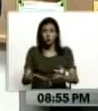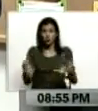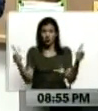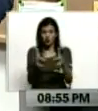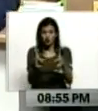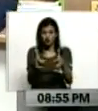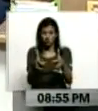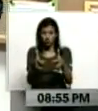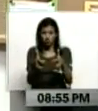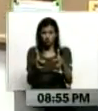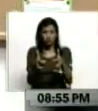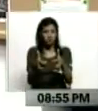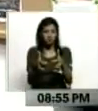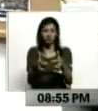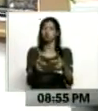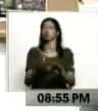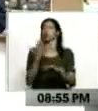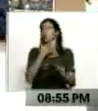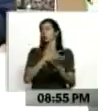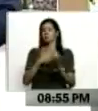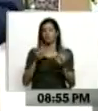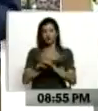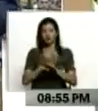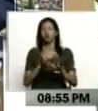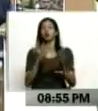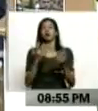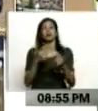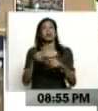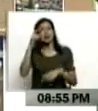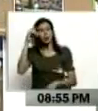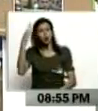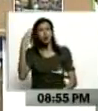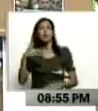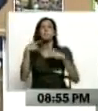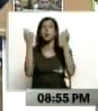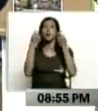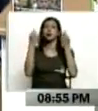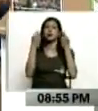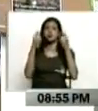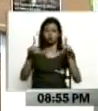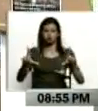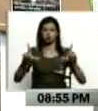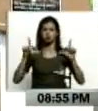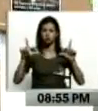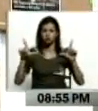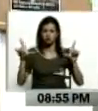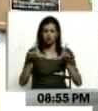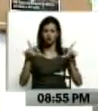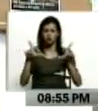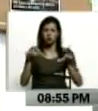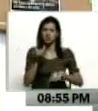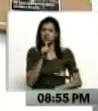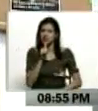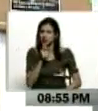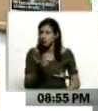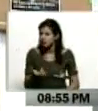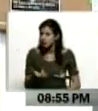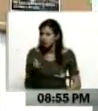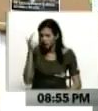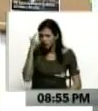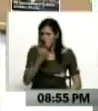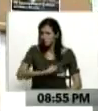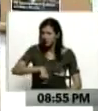suspendimos la sesión Carlos Andrés Ramos al hizo una propaganda que salió en televisión